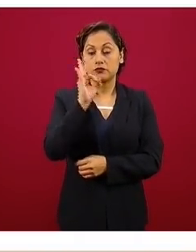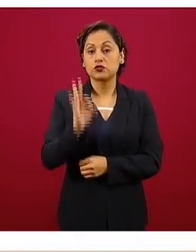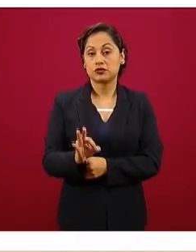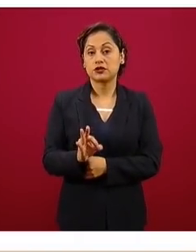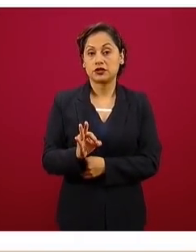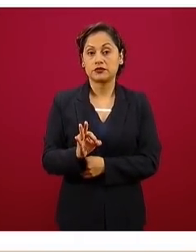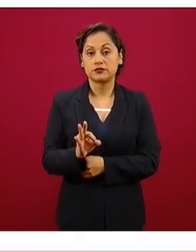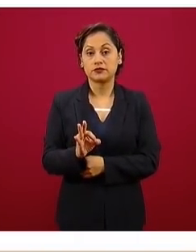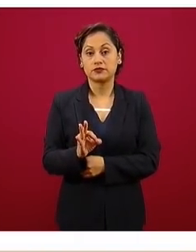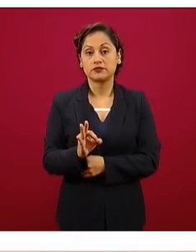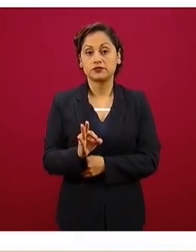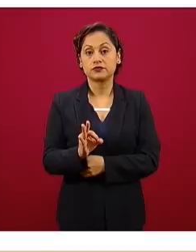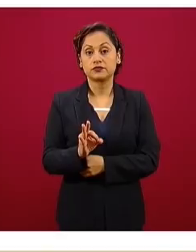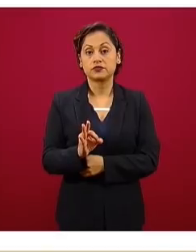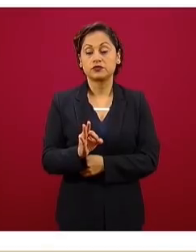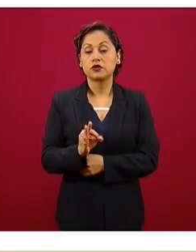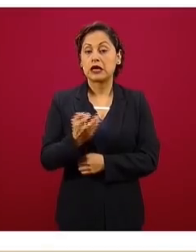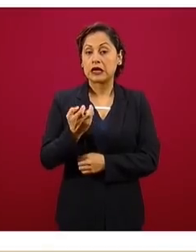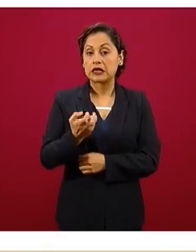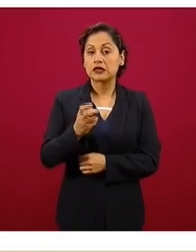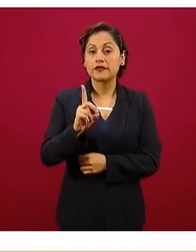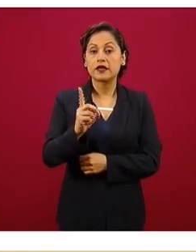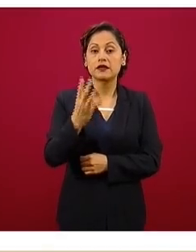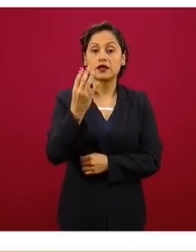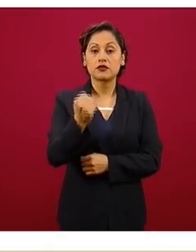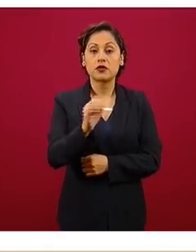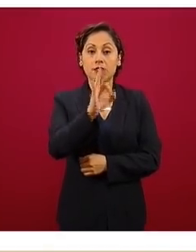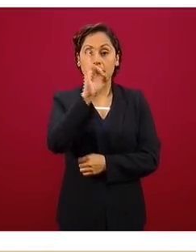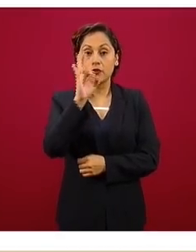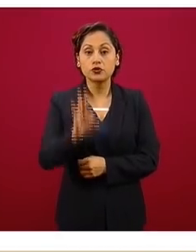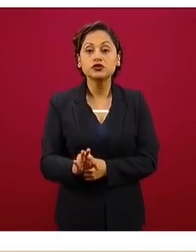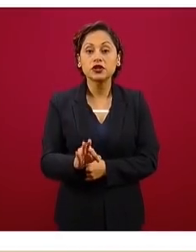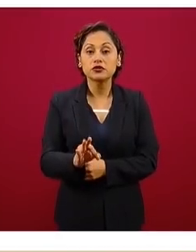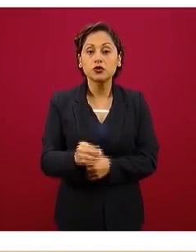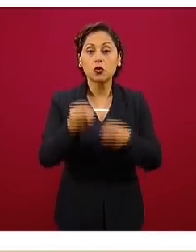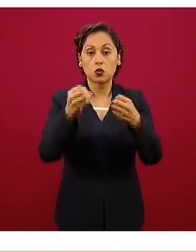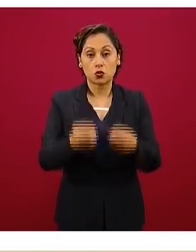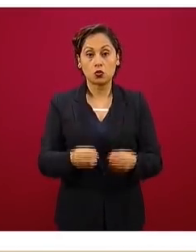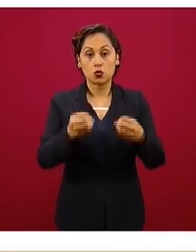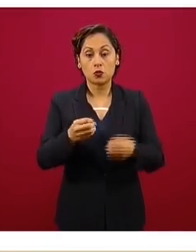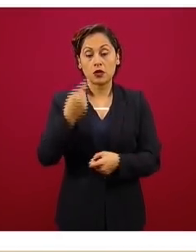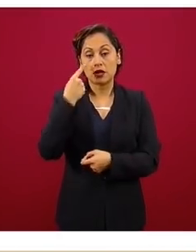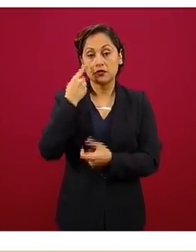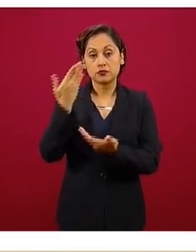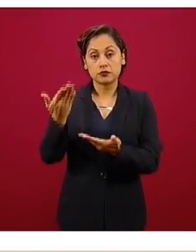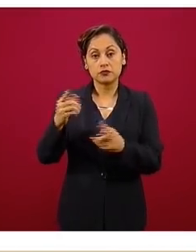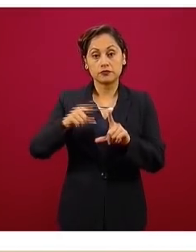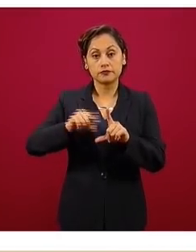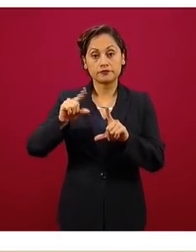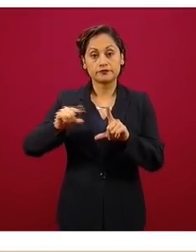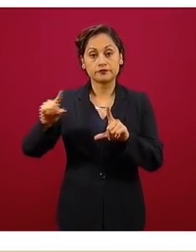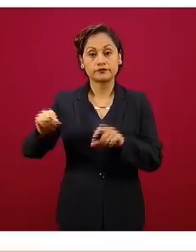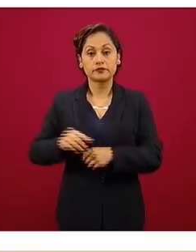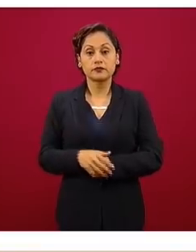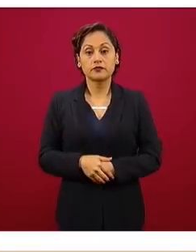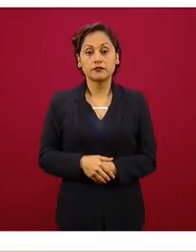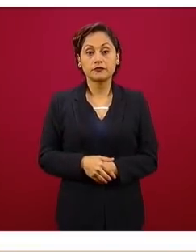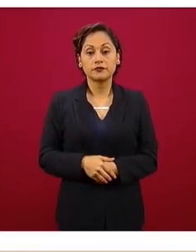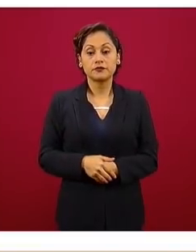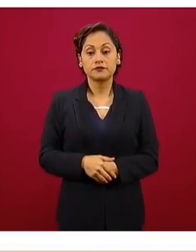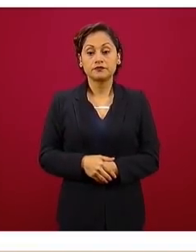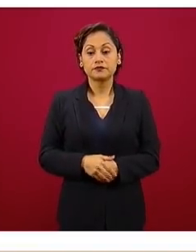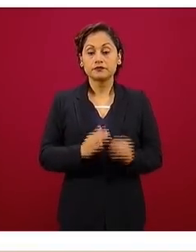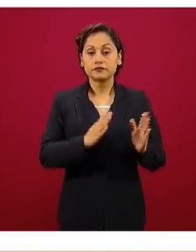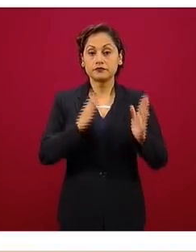ellos está ocupado el 39%, que lo podemos ver en las siguientes dos gráficas. En el extremo derecho de la